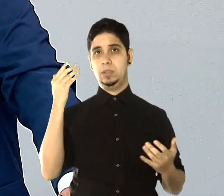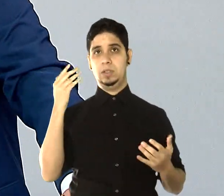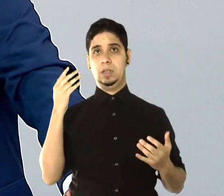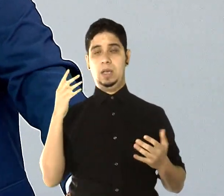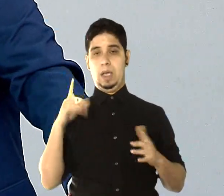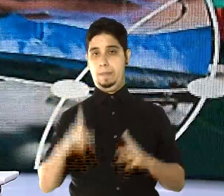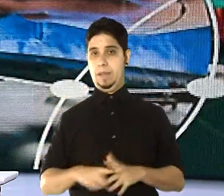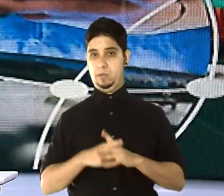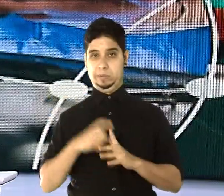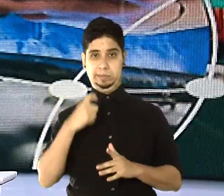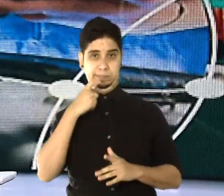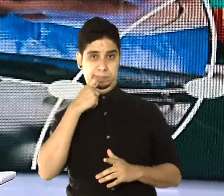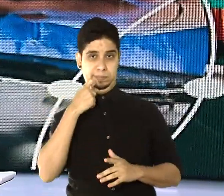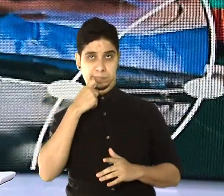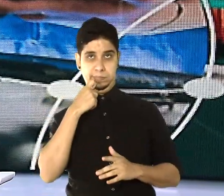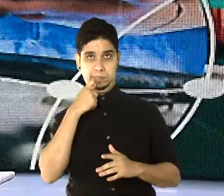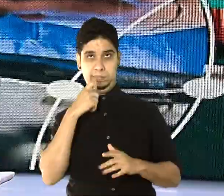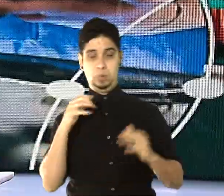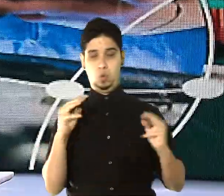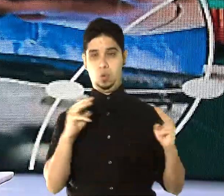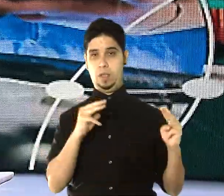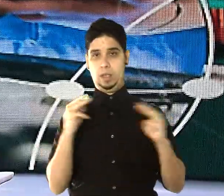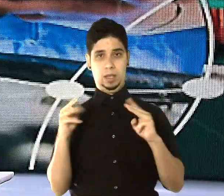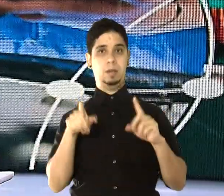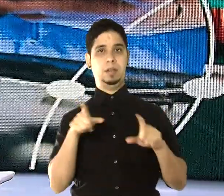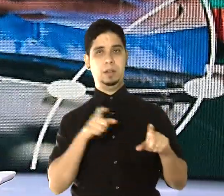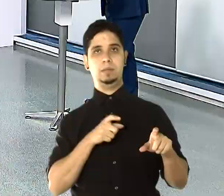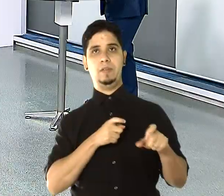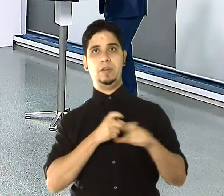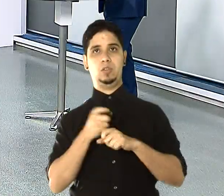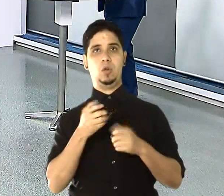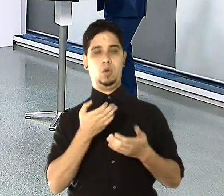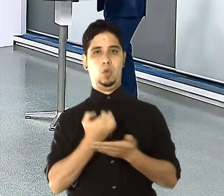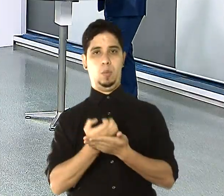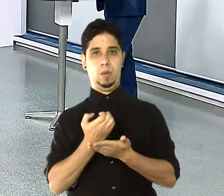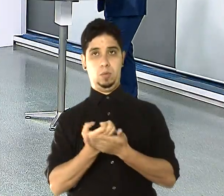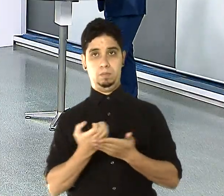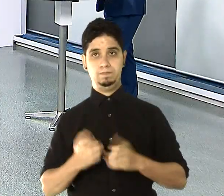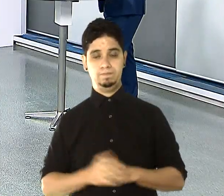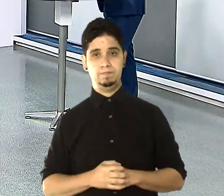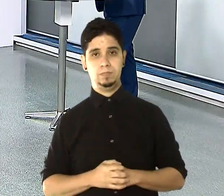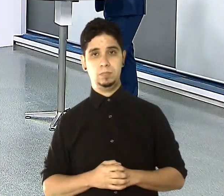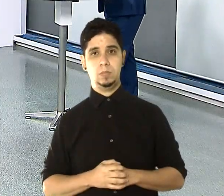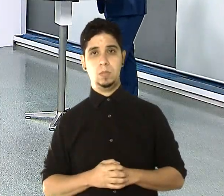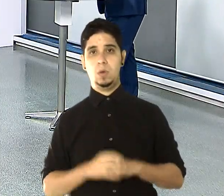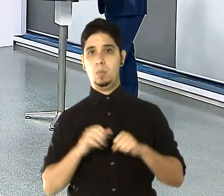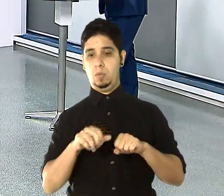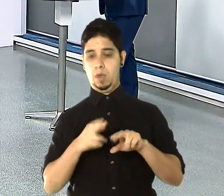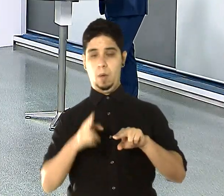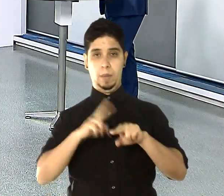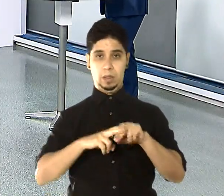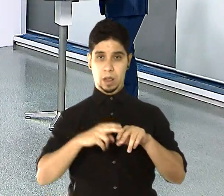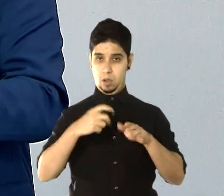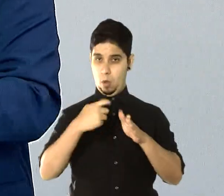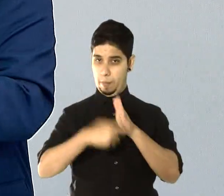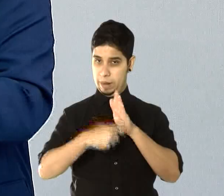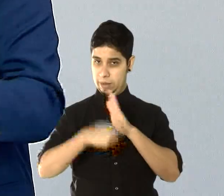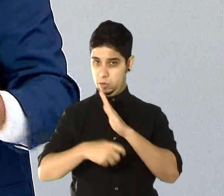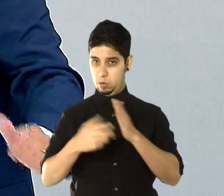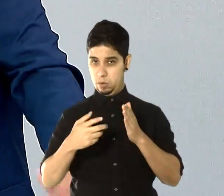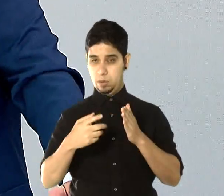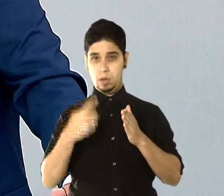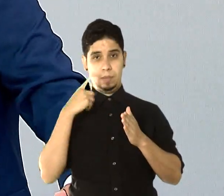guerra, que va a tener sus efectos económicos. Entonces, puede haber un aumento en los precios